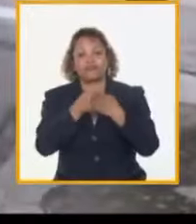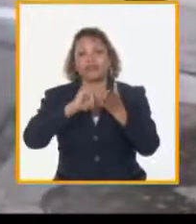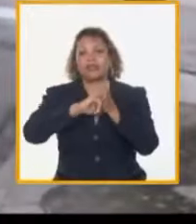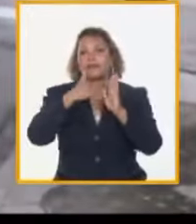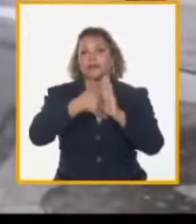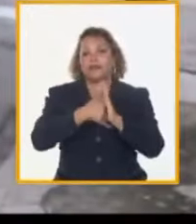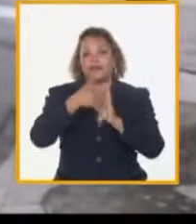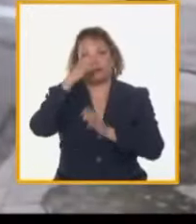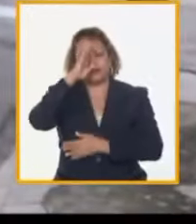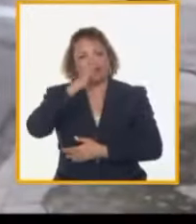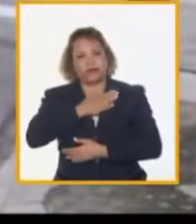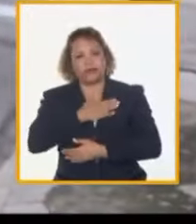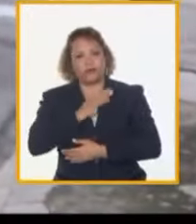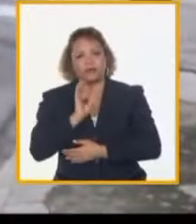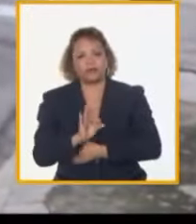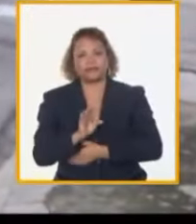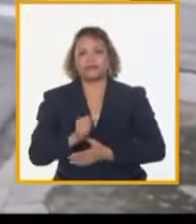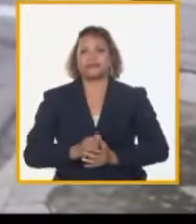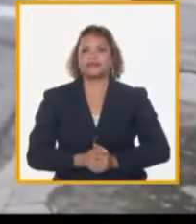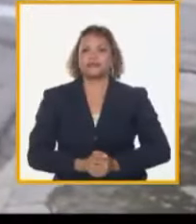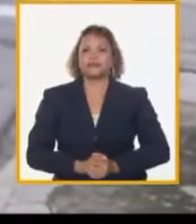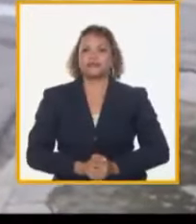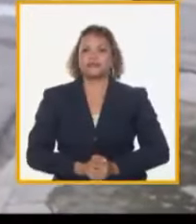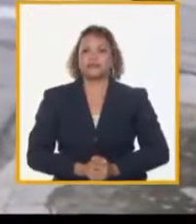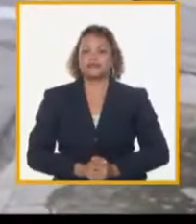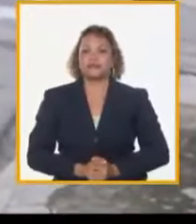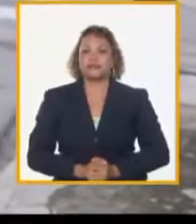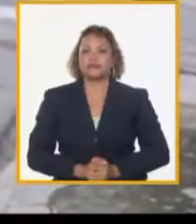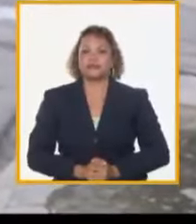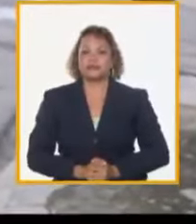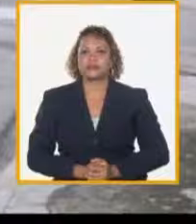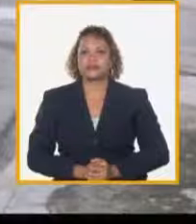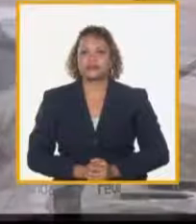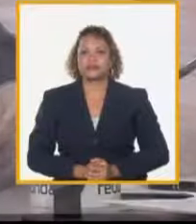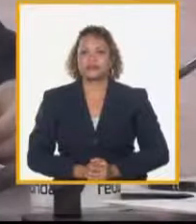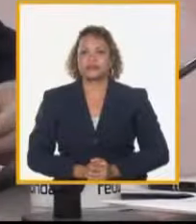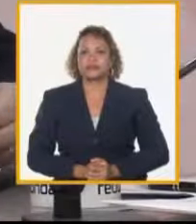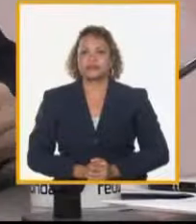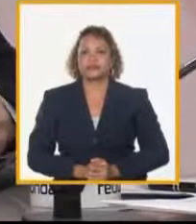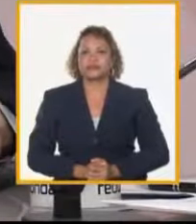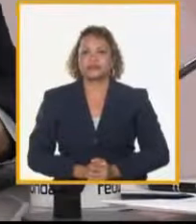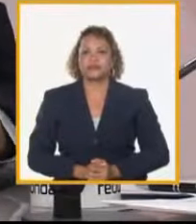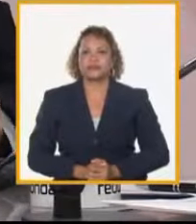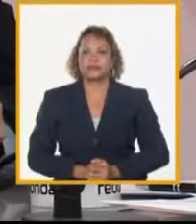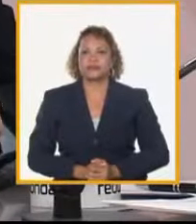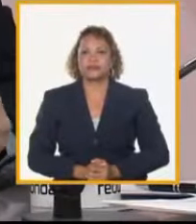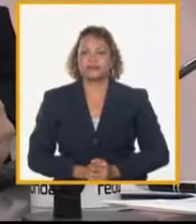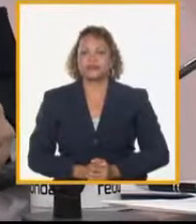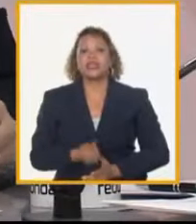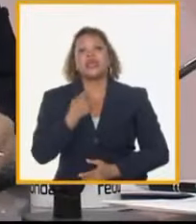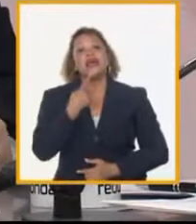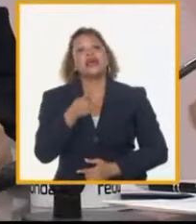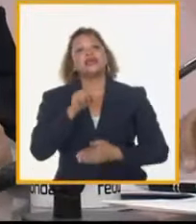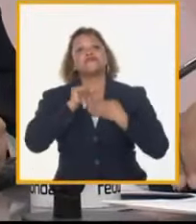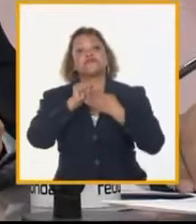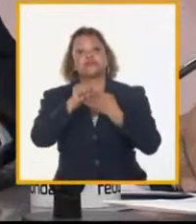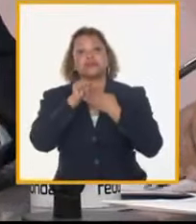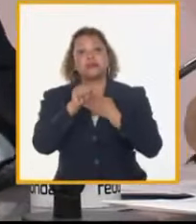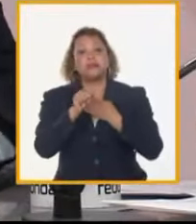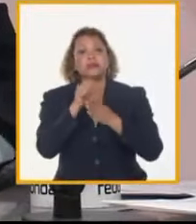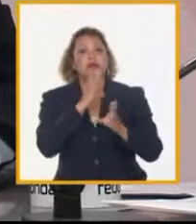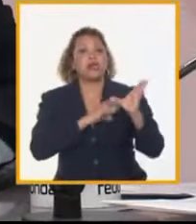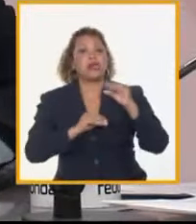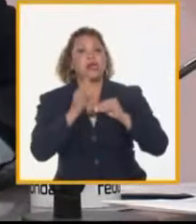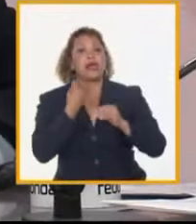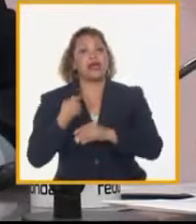país. Daniel Antush y Richard Ruiz Julián para la Mesa Redonda. Bueno, es uno de los servicios, se comentaba ayer,